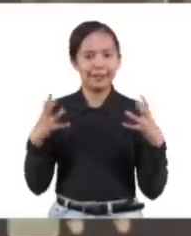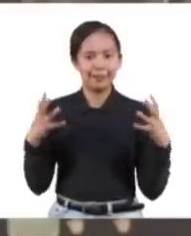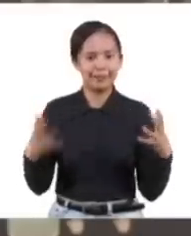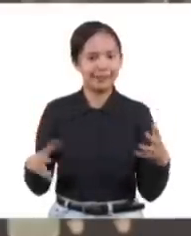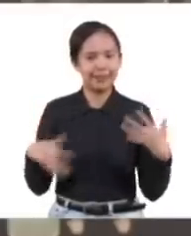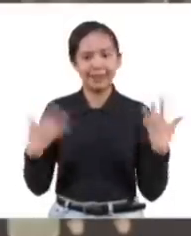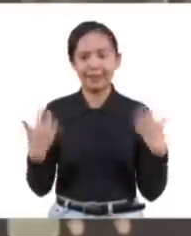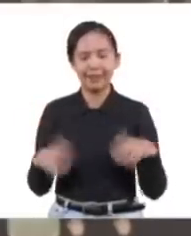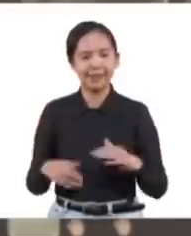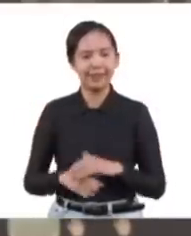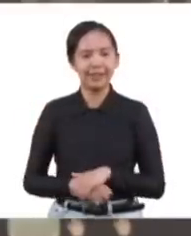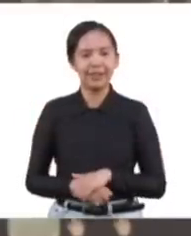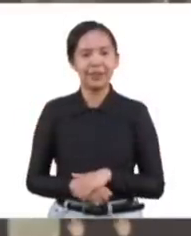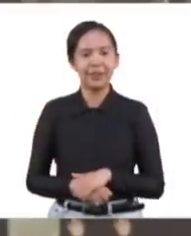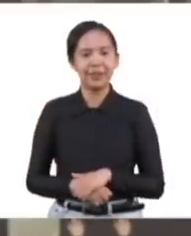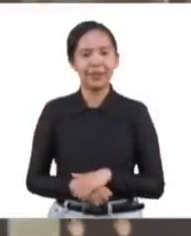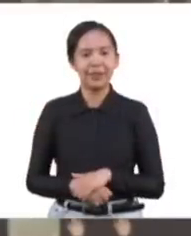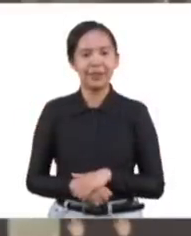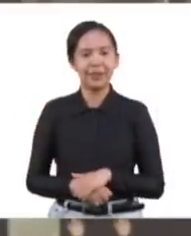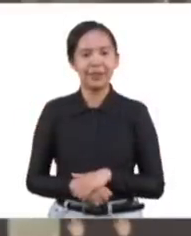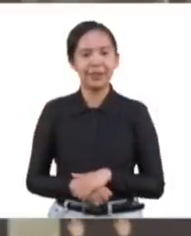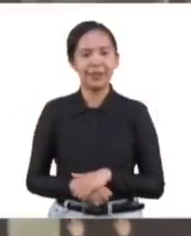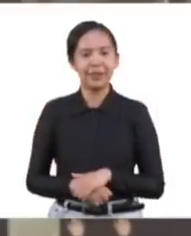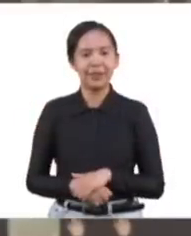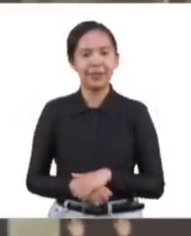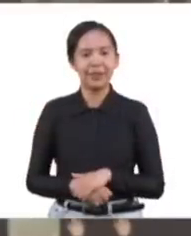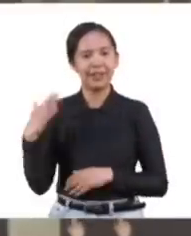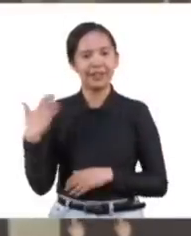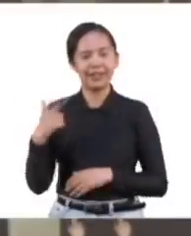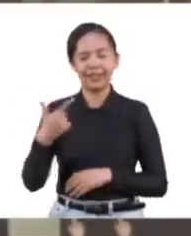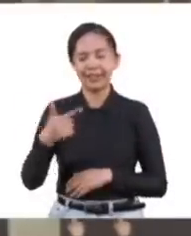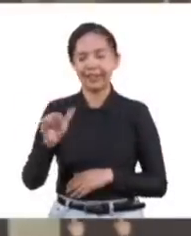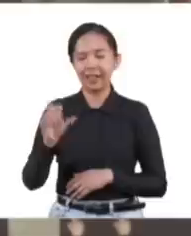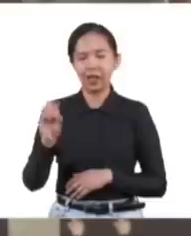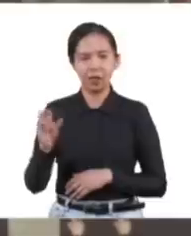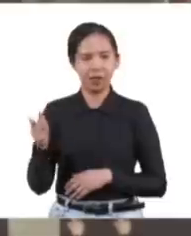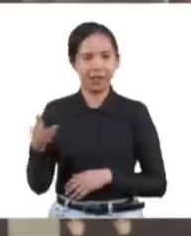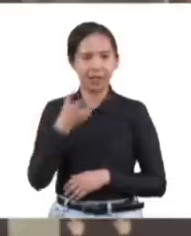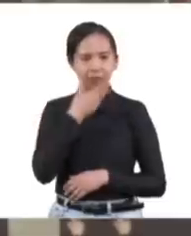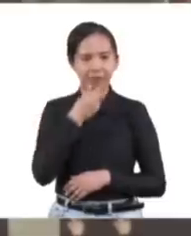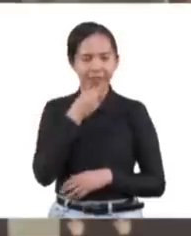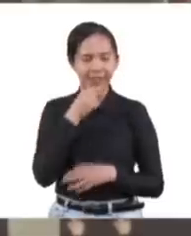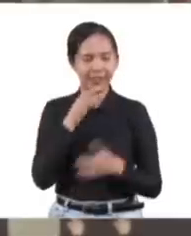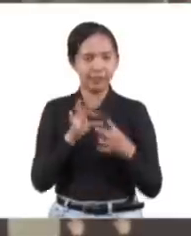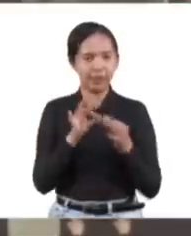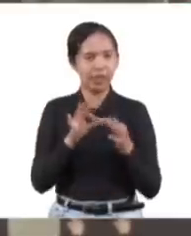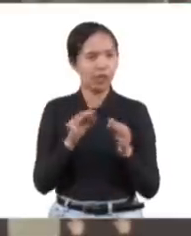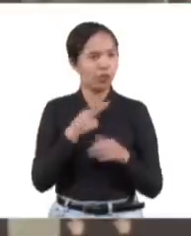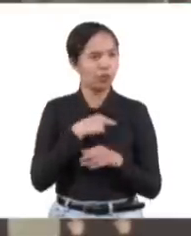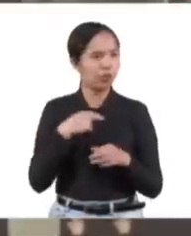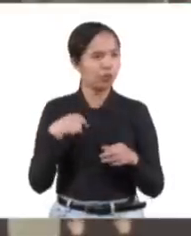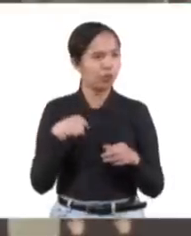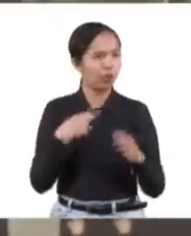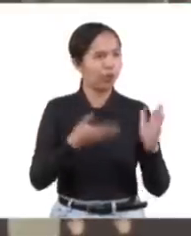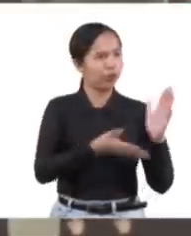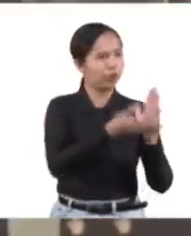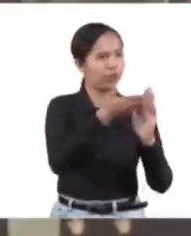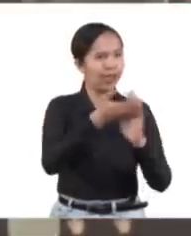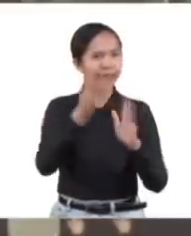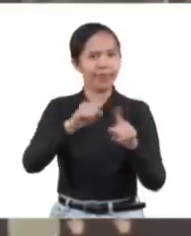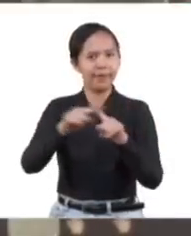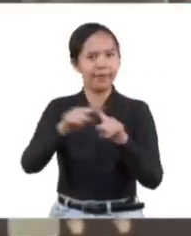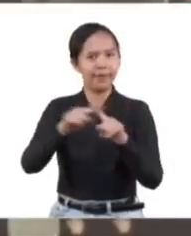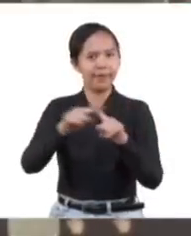Ya nos dice Gao Feng que tienen obras en distintos lugares del mundo,